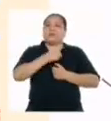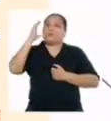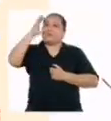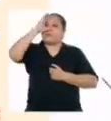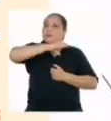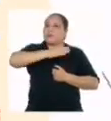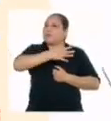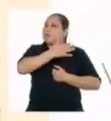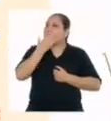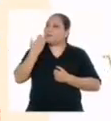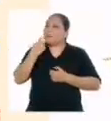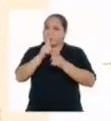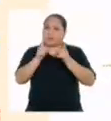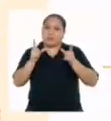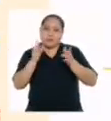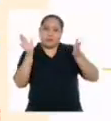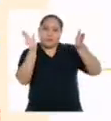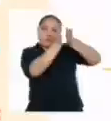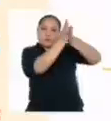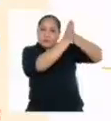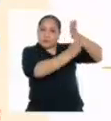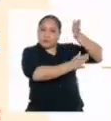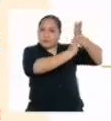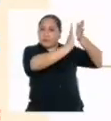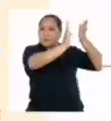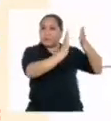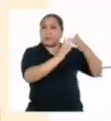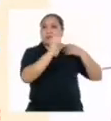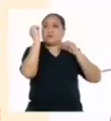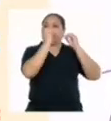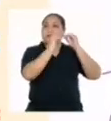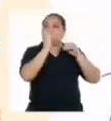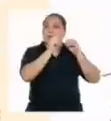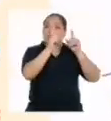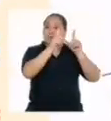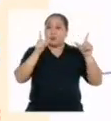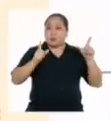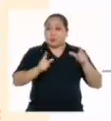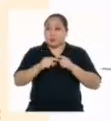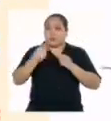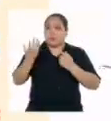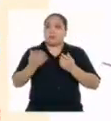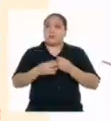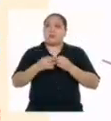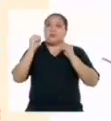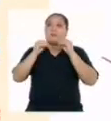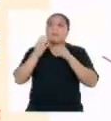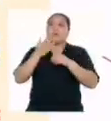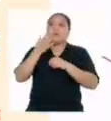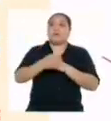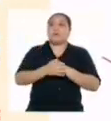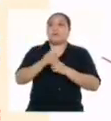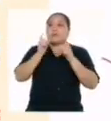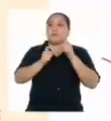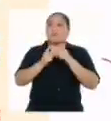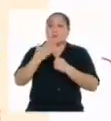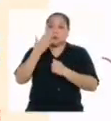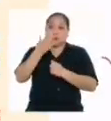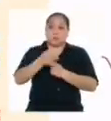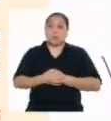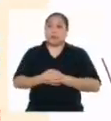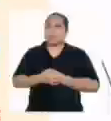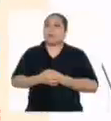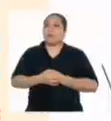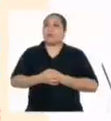deben buscar los mejores lugares para situarlos, considerando que tienen que estar en zonas por donde transite el público al que está